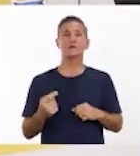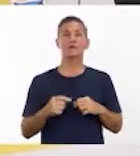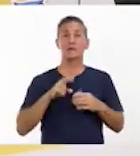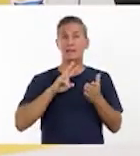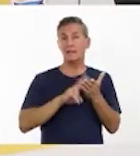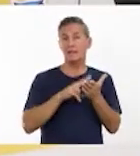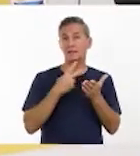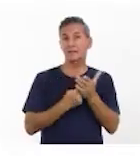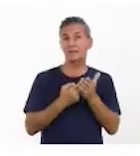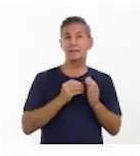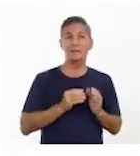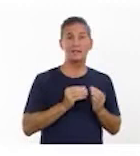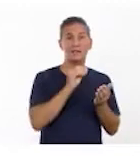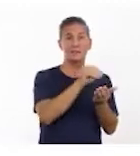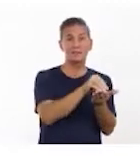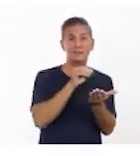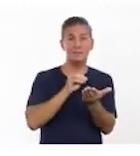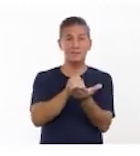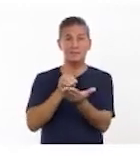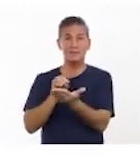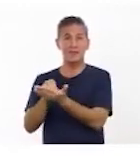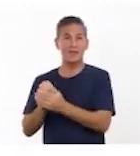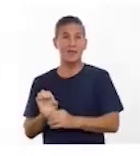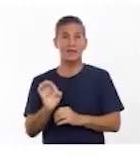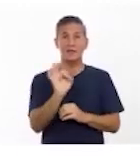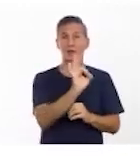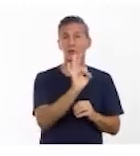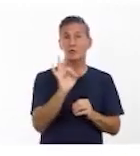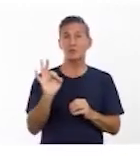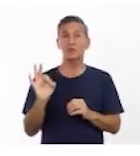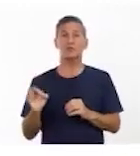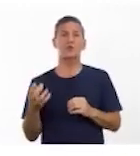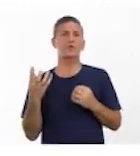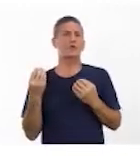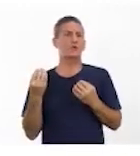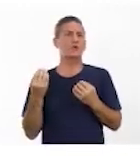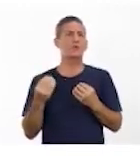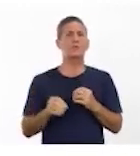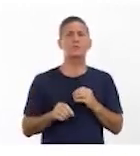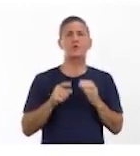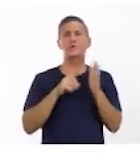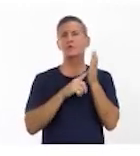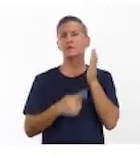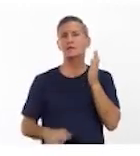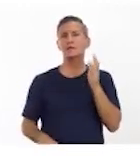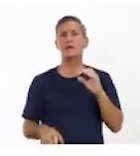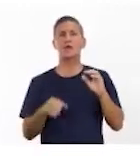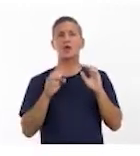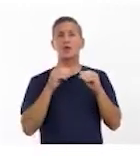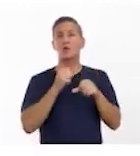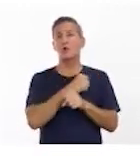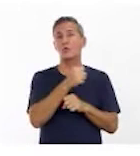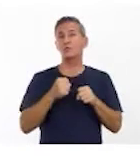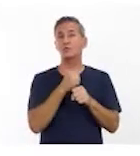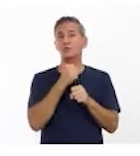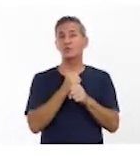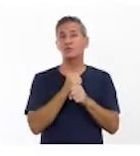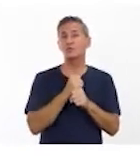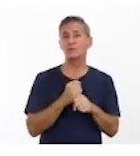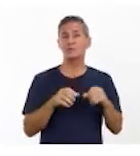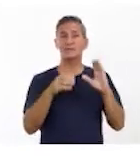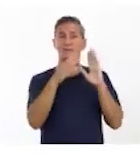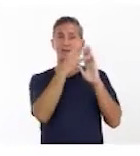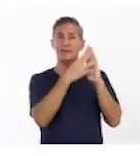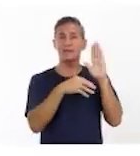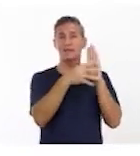Interpretar la distribución electrónica de los átomos multielectrónicos haciendo uso de la tabla periódica, de la regla de